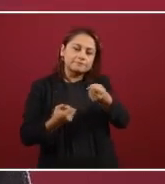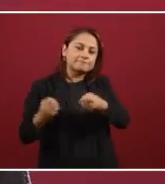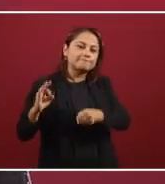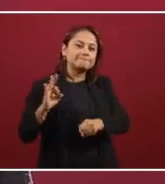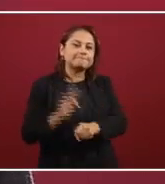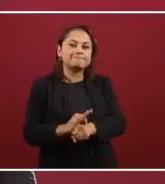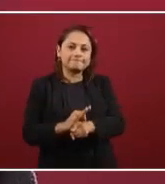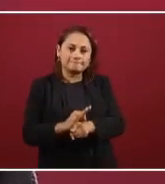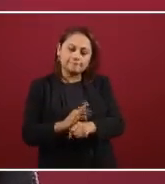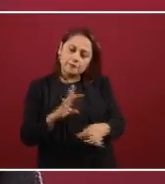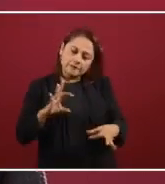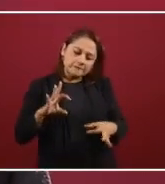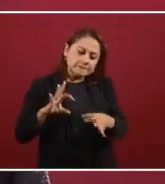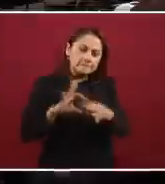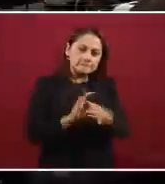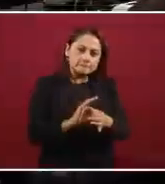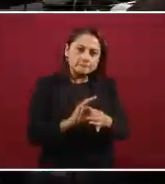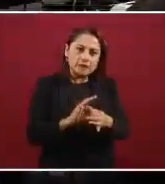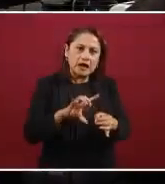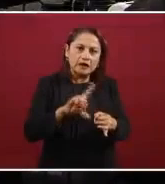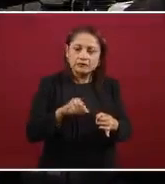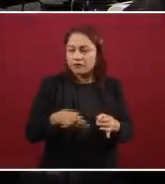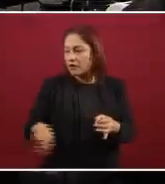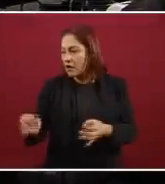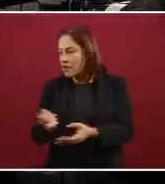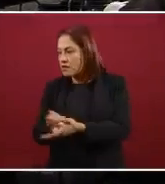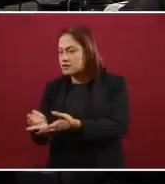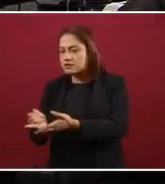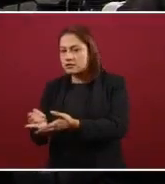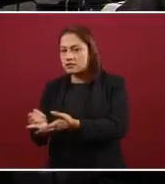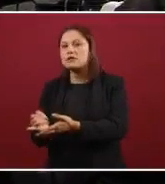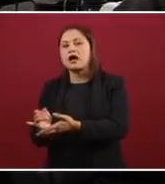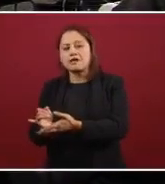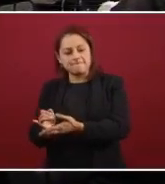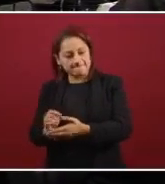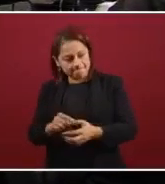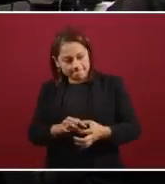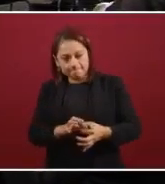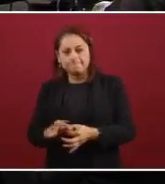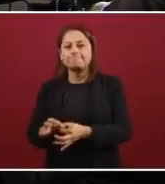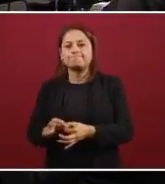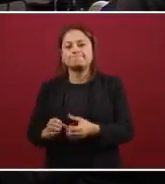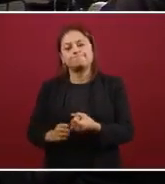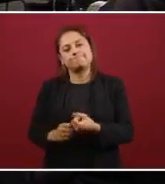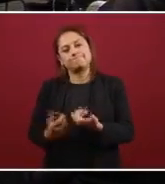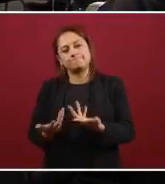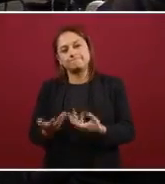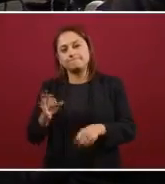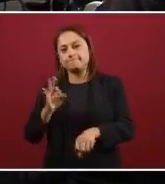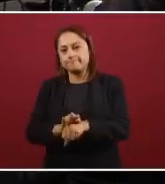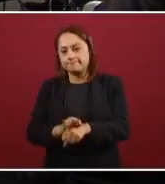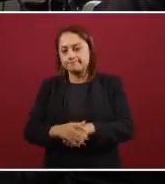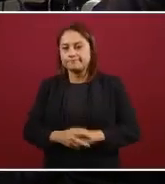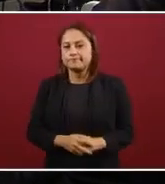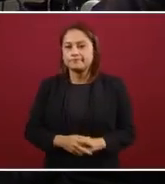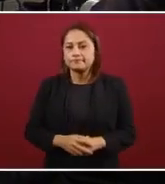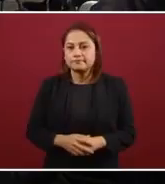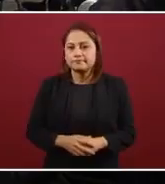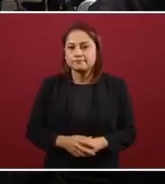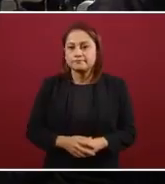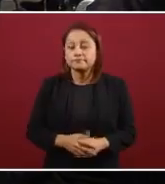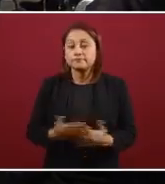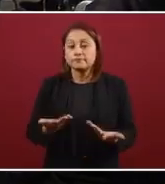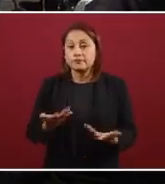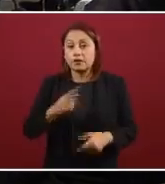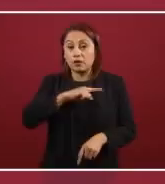el sustento para tomar cualquier otra decisión. En la estrategia nuestra para la